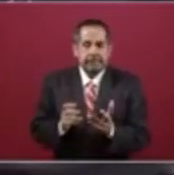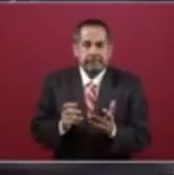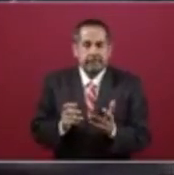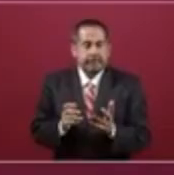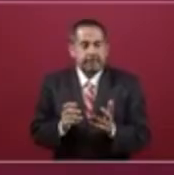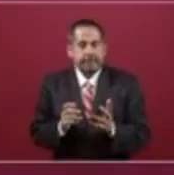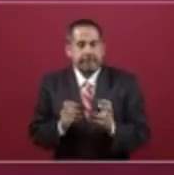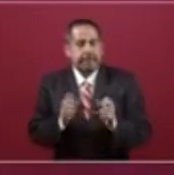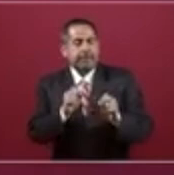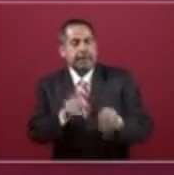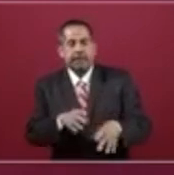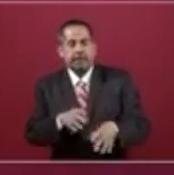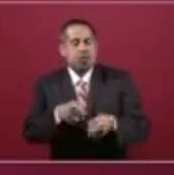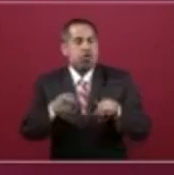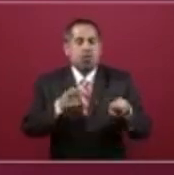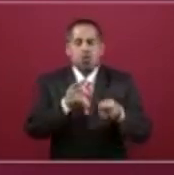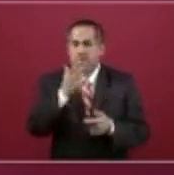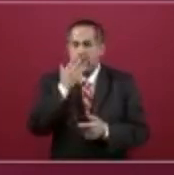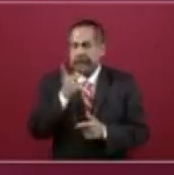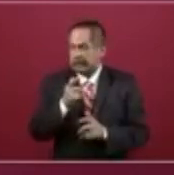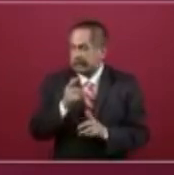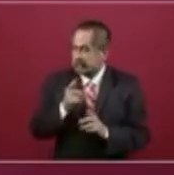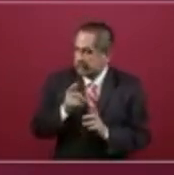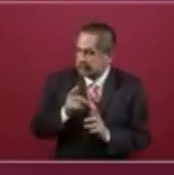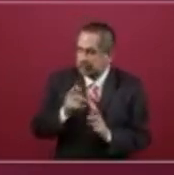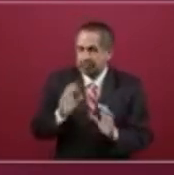dejar sin control, sin